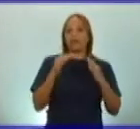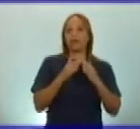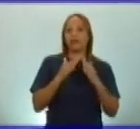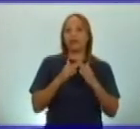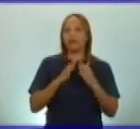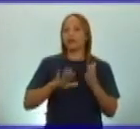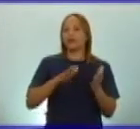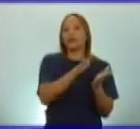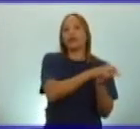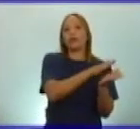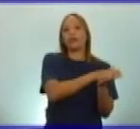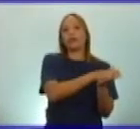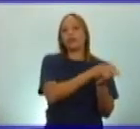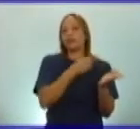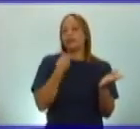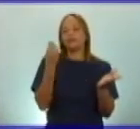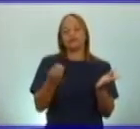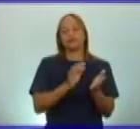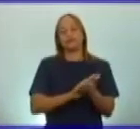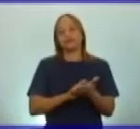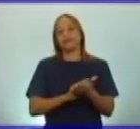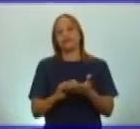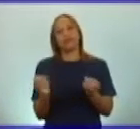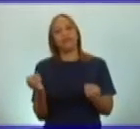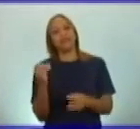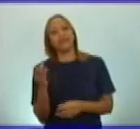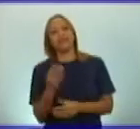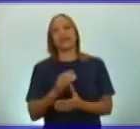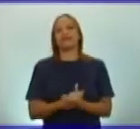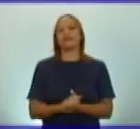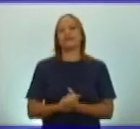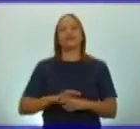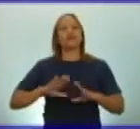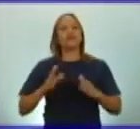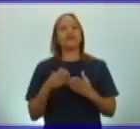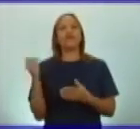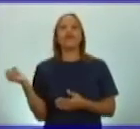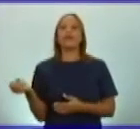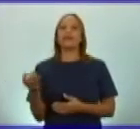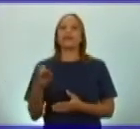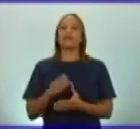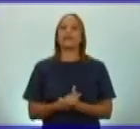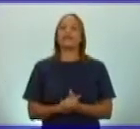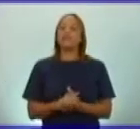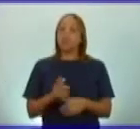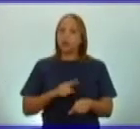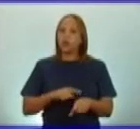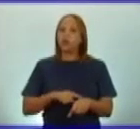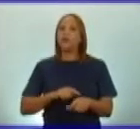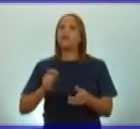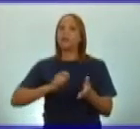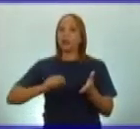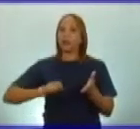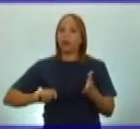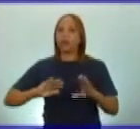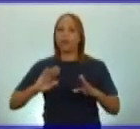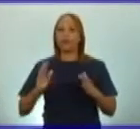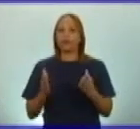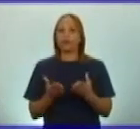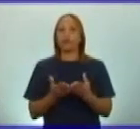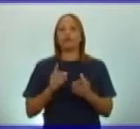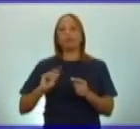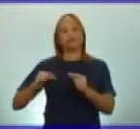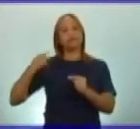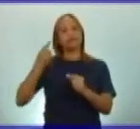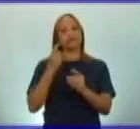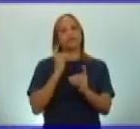descubrir en las medidas, muchachos, que puedan hacer estas actividades. Entonces, damos unos segundos más para que terminen de anotar la actividad y luego nos volveremos a